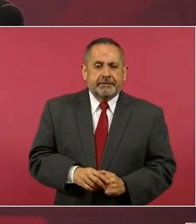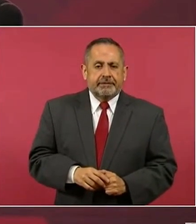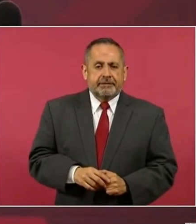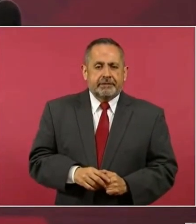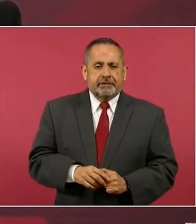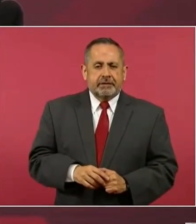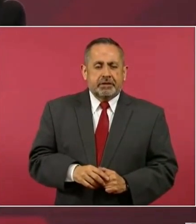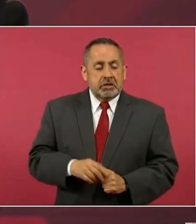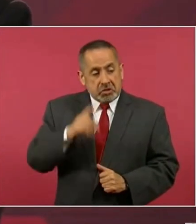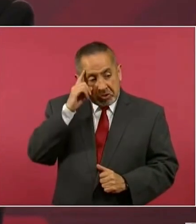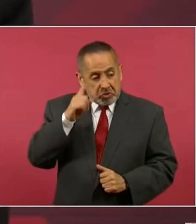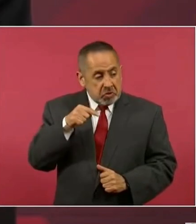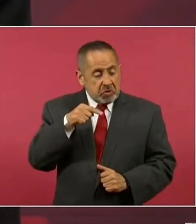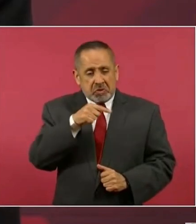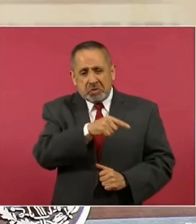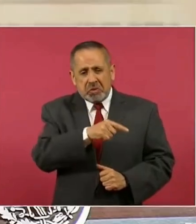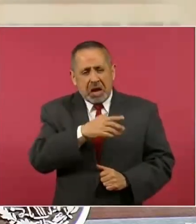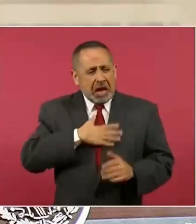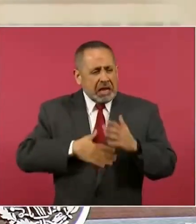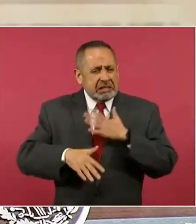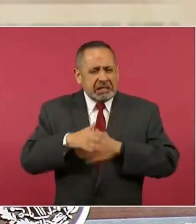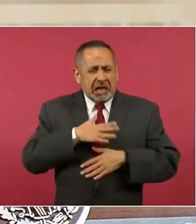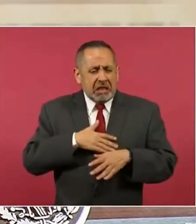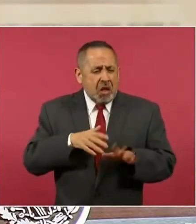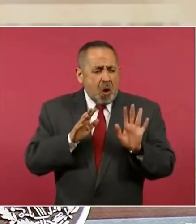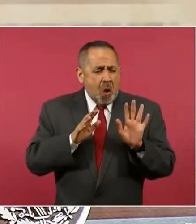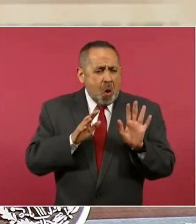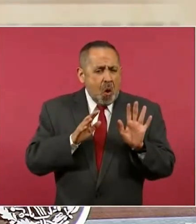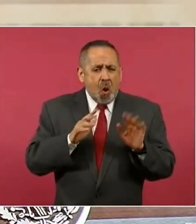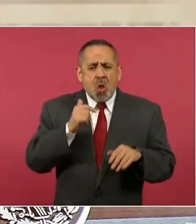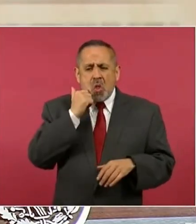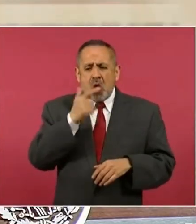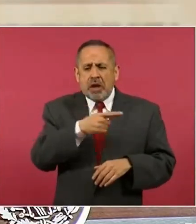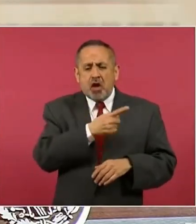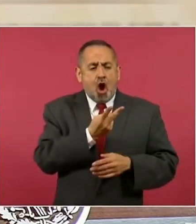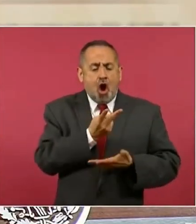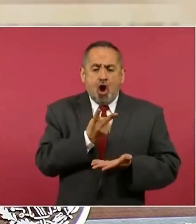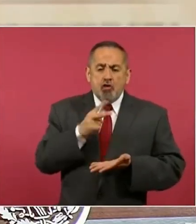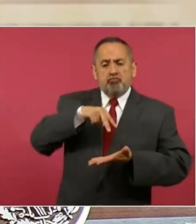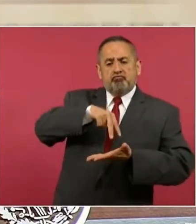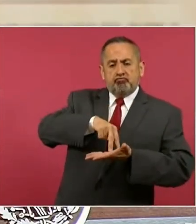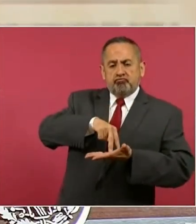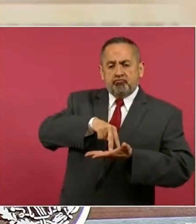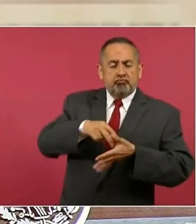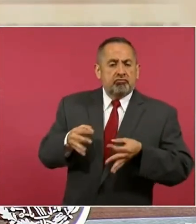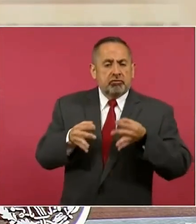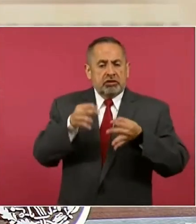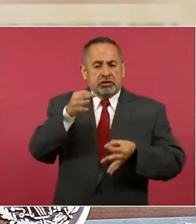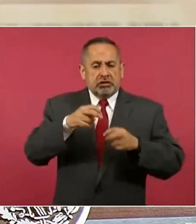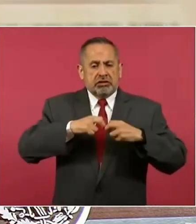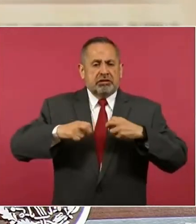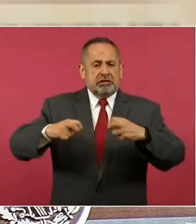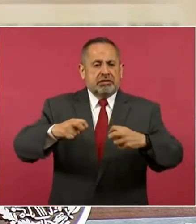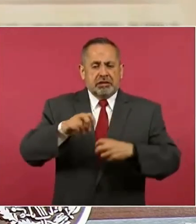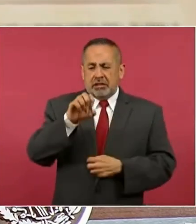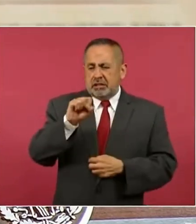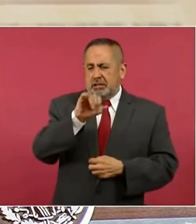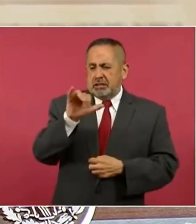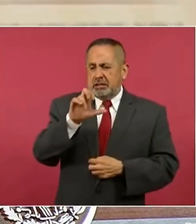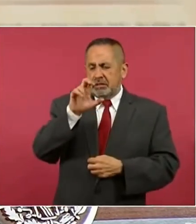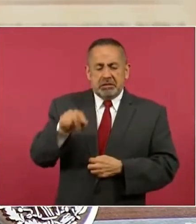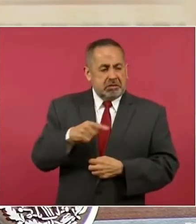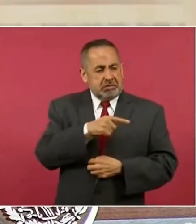estaba cansada o no quiso pararse la ministra, presidenta de la Suprema Corte de